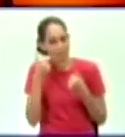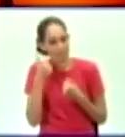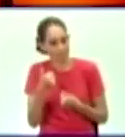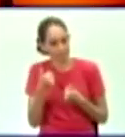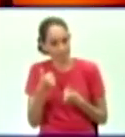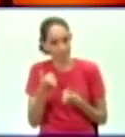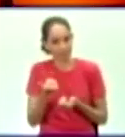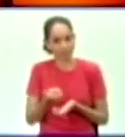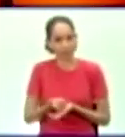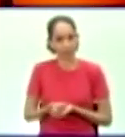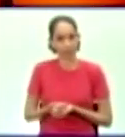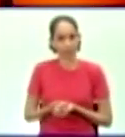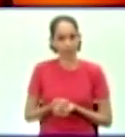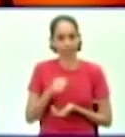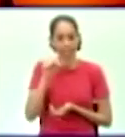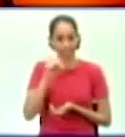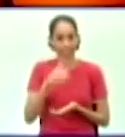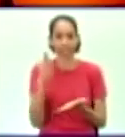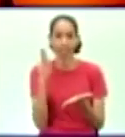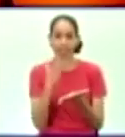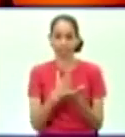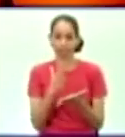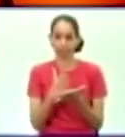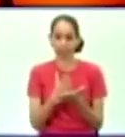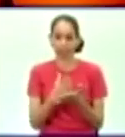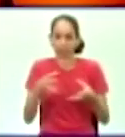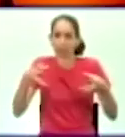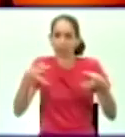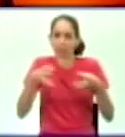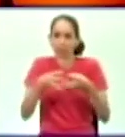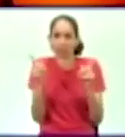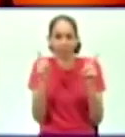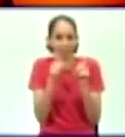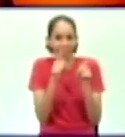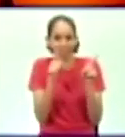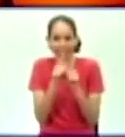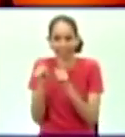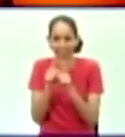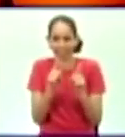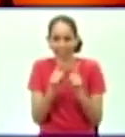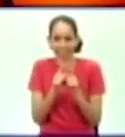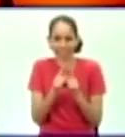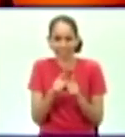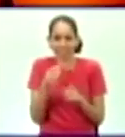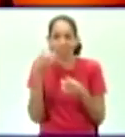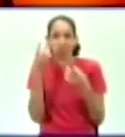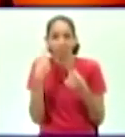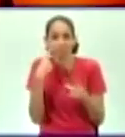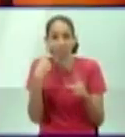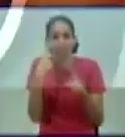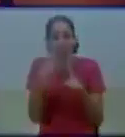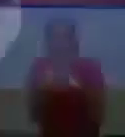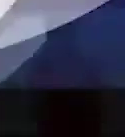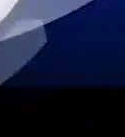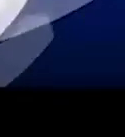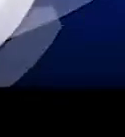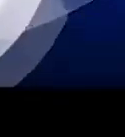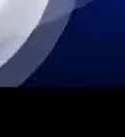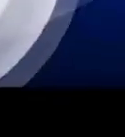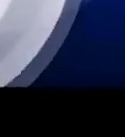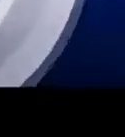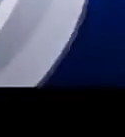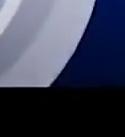que en nuestra clase hemos resumido objetivos fundamentales de nuestro grado.